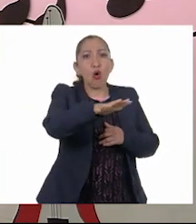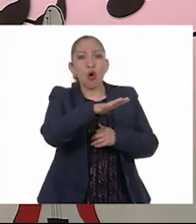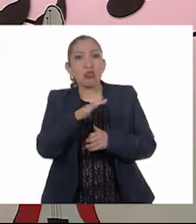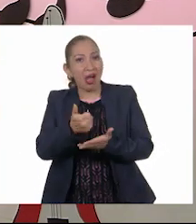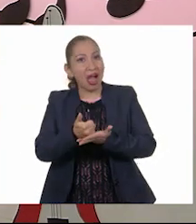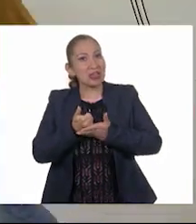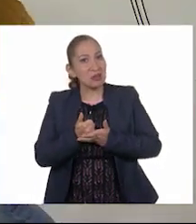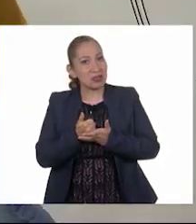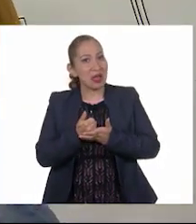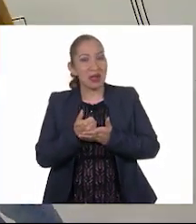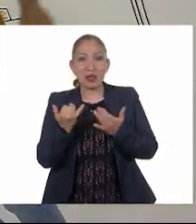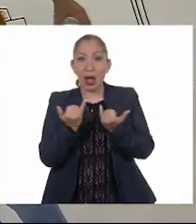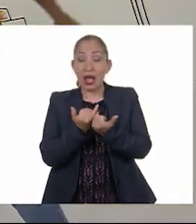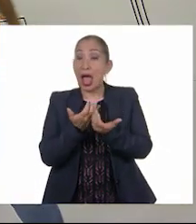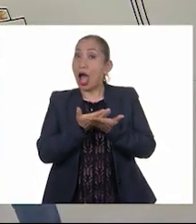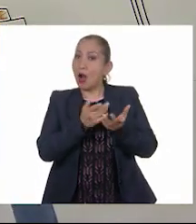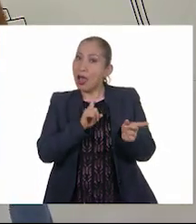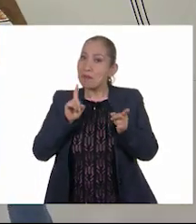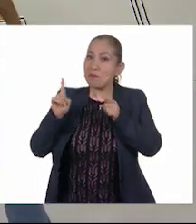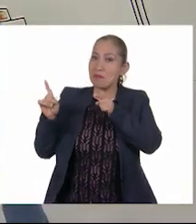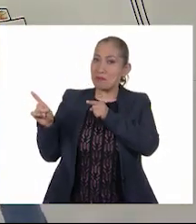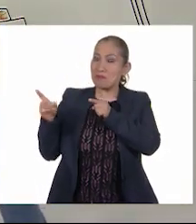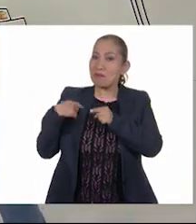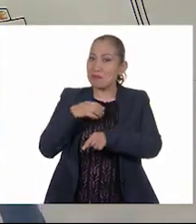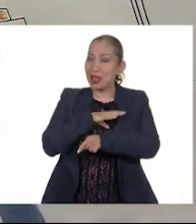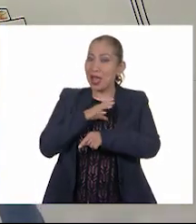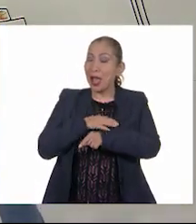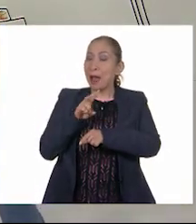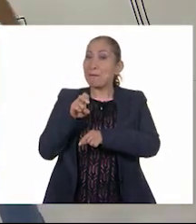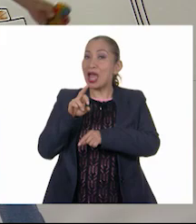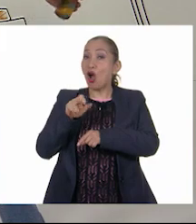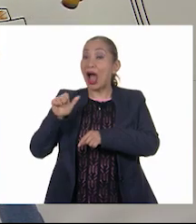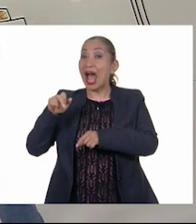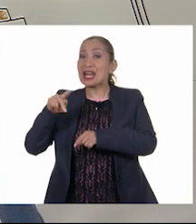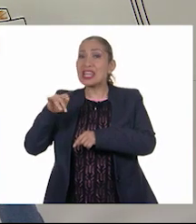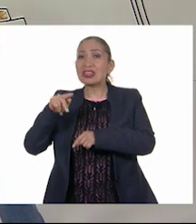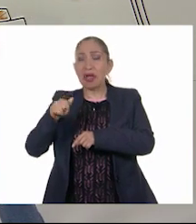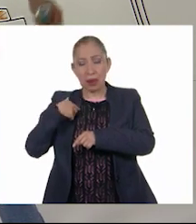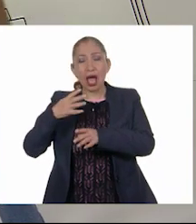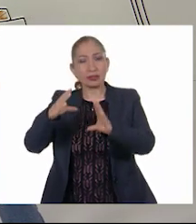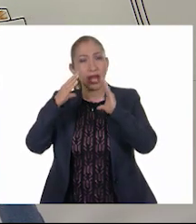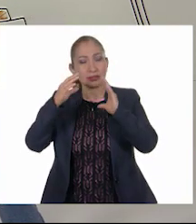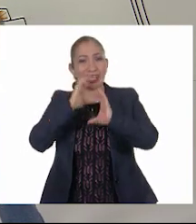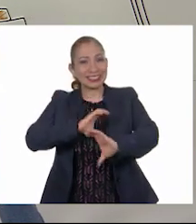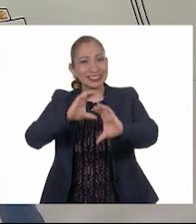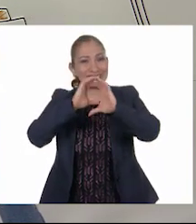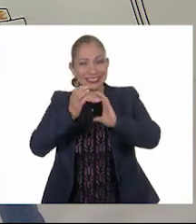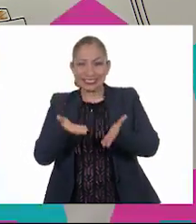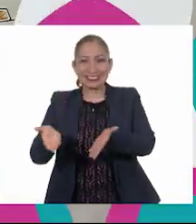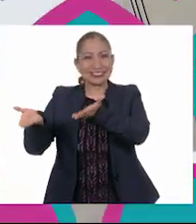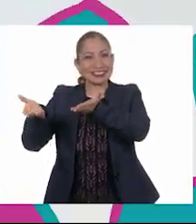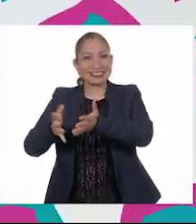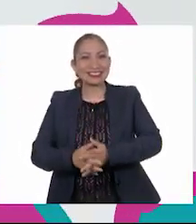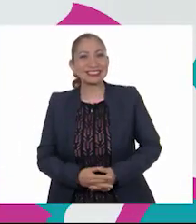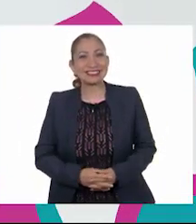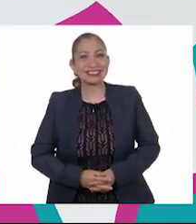puede servir para lo mismo. Y ahora vayamos con nuestra querida Vero y Anita a que nos sigan enseñando a cantar. ¡Adelante!